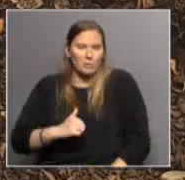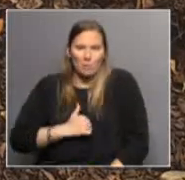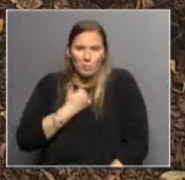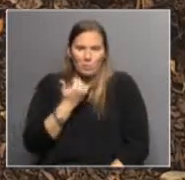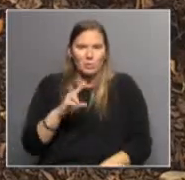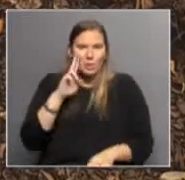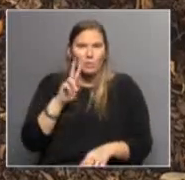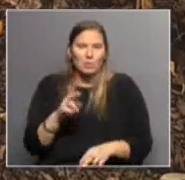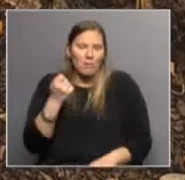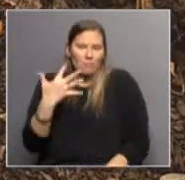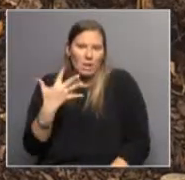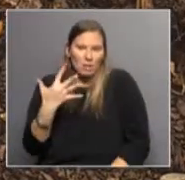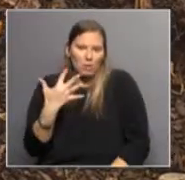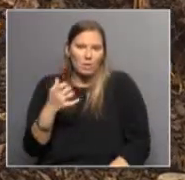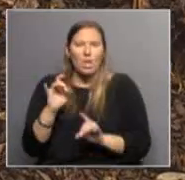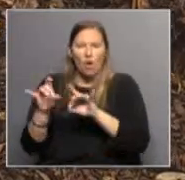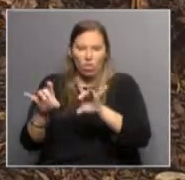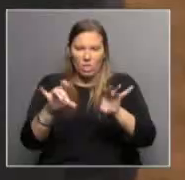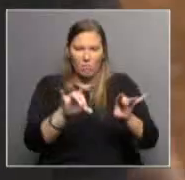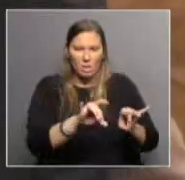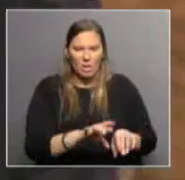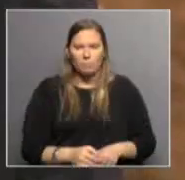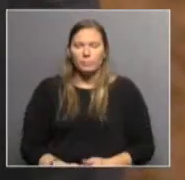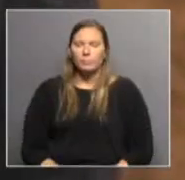está revalorizando y está contaminando un montón.